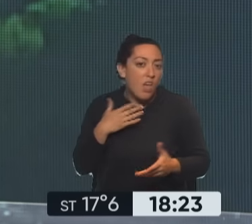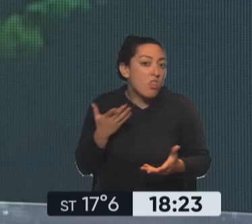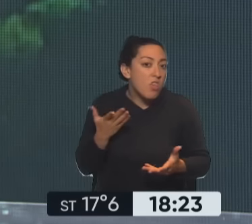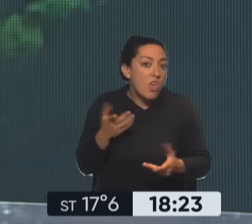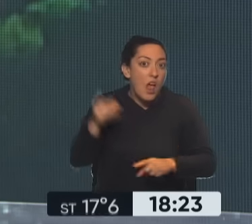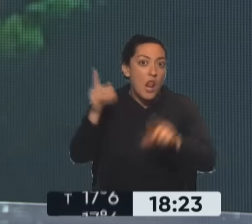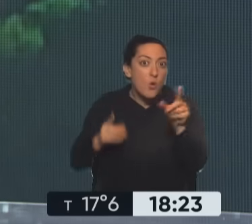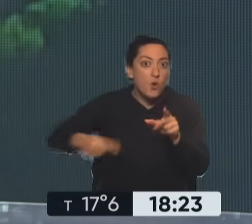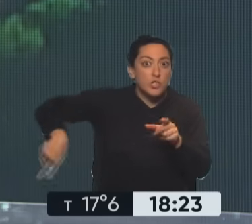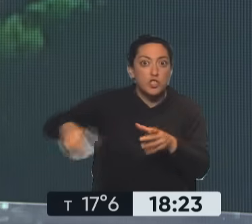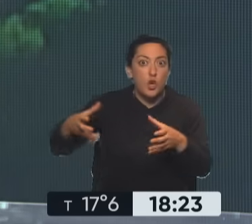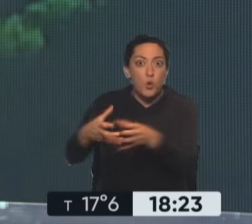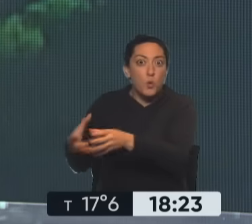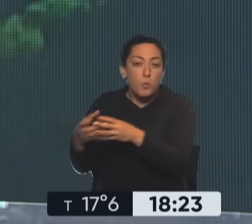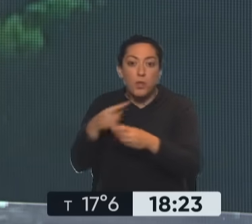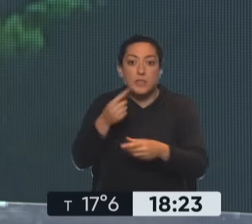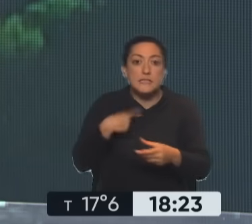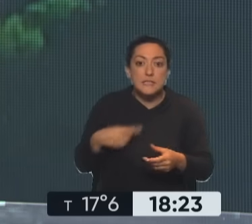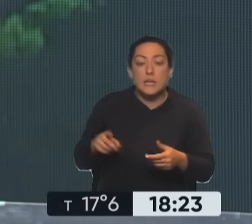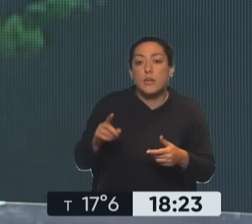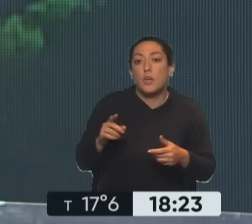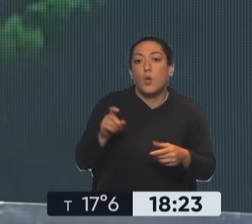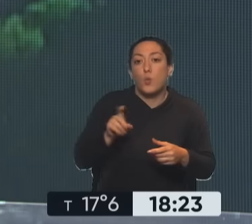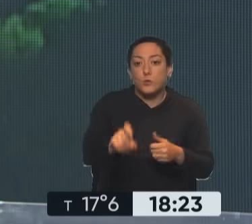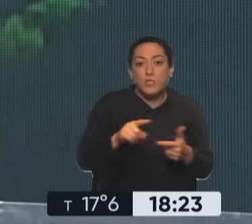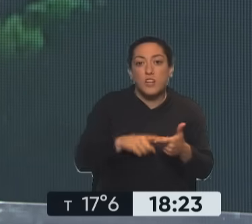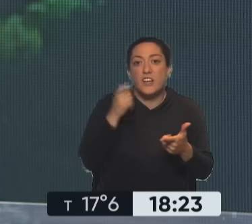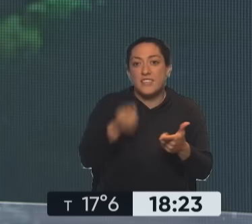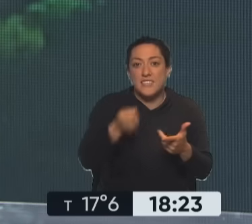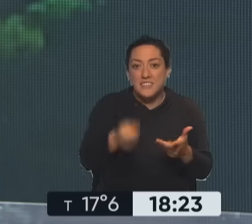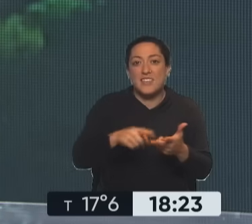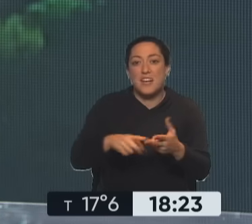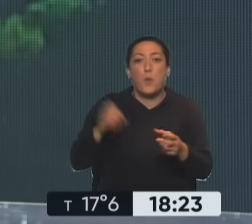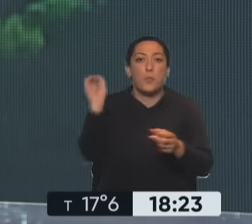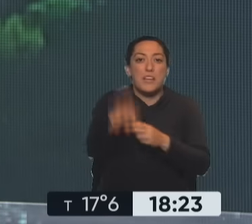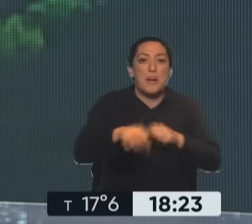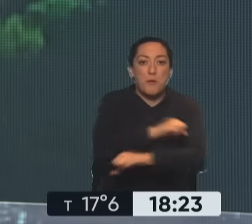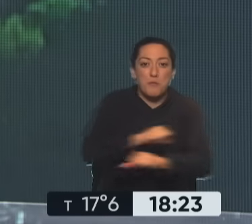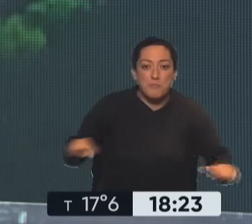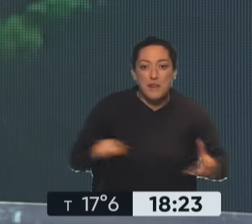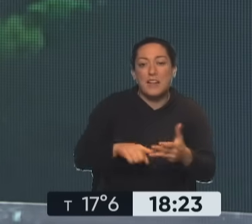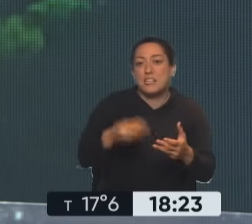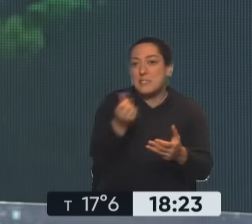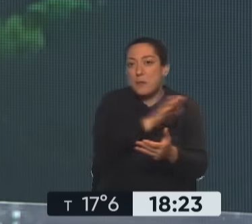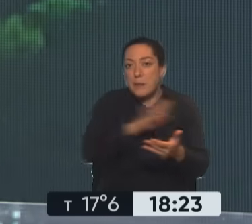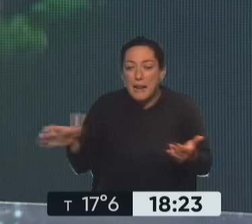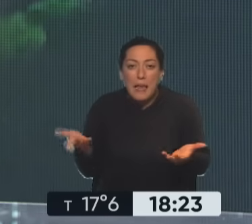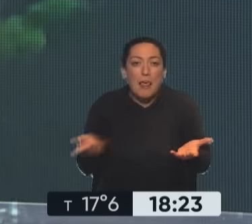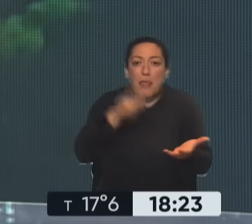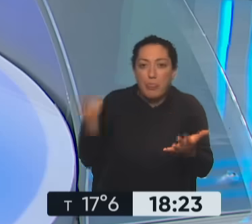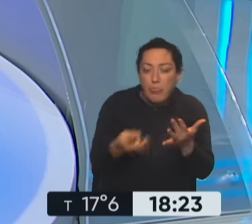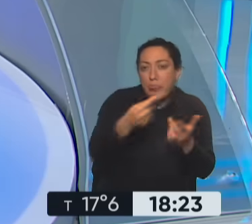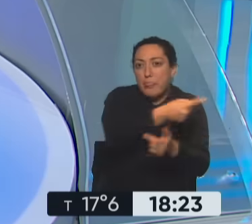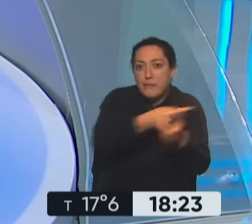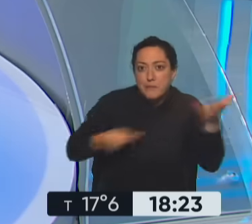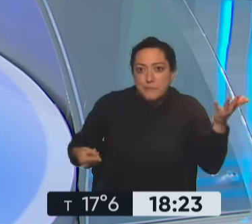de esos que fueron caracterizados como gusanos, asesinos, tirabombas, inútiles, ineptos, no sé qué más. Tal